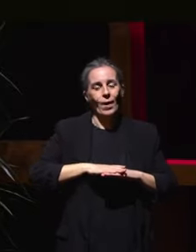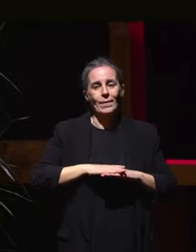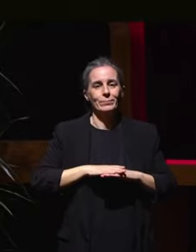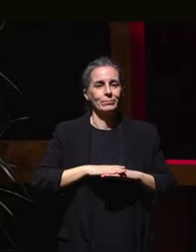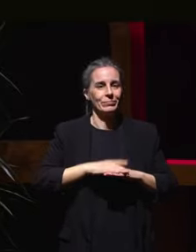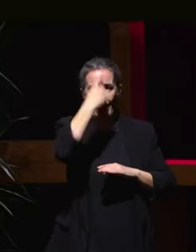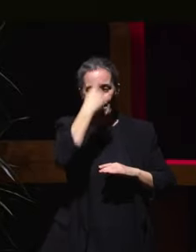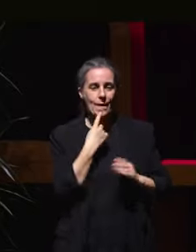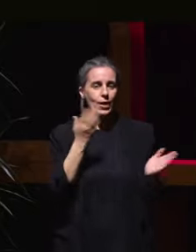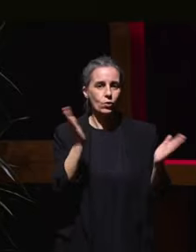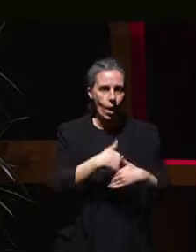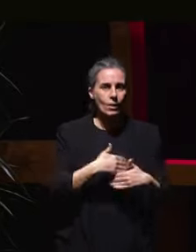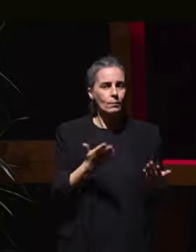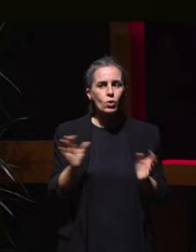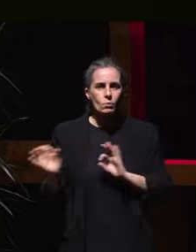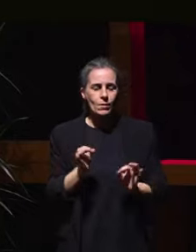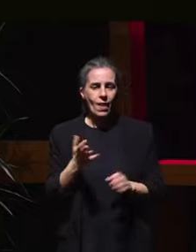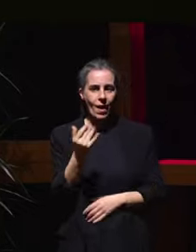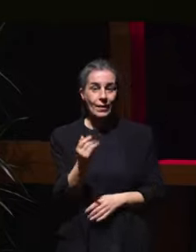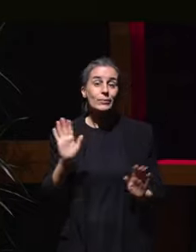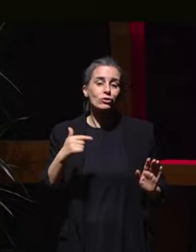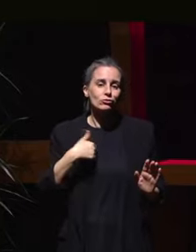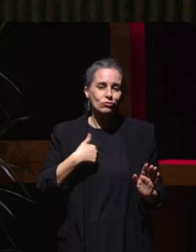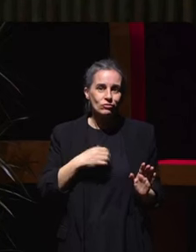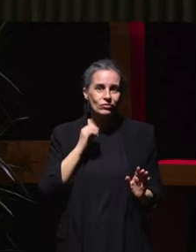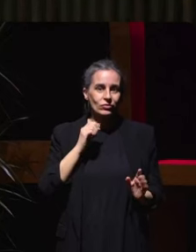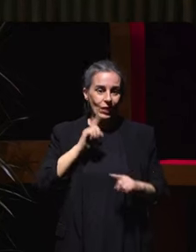más imagen para... Pero claro, eso ya no depende de nosotros. Uh-huh. O sea,